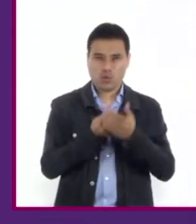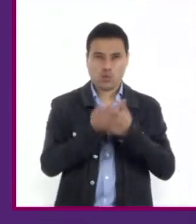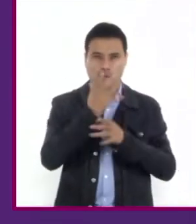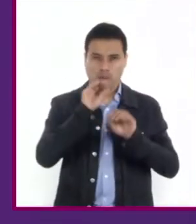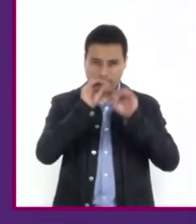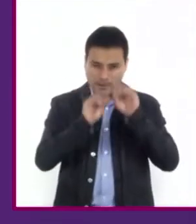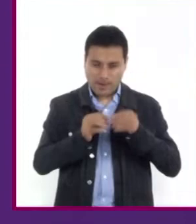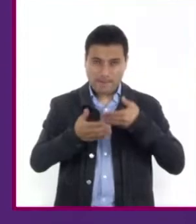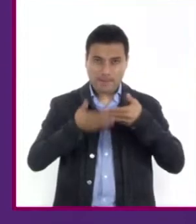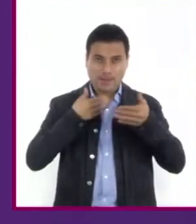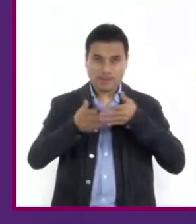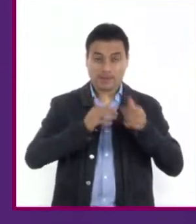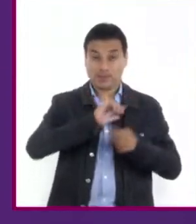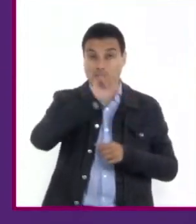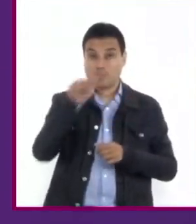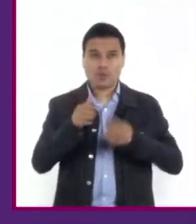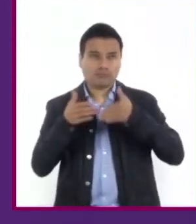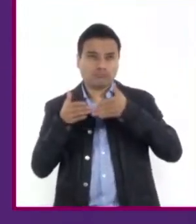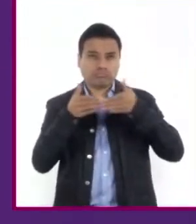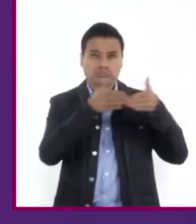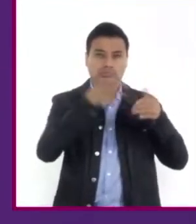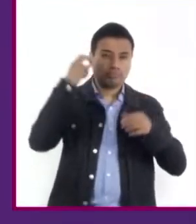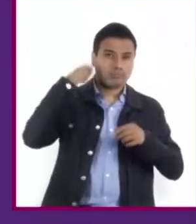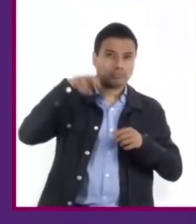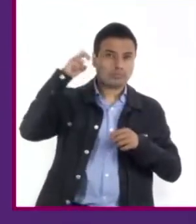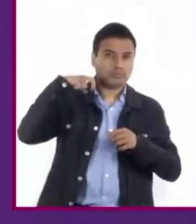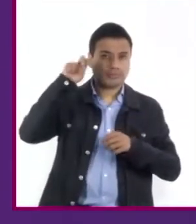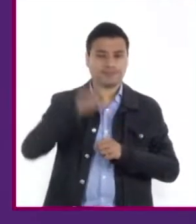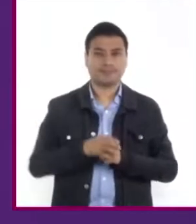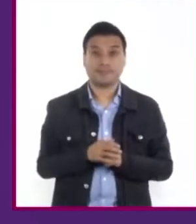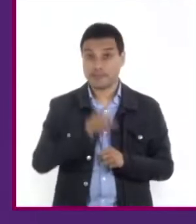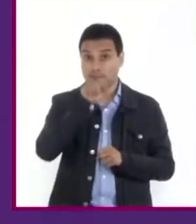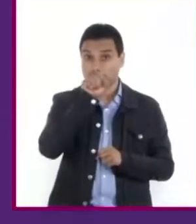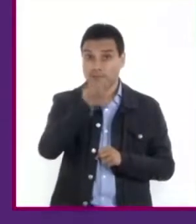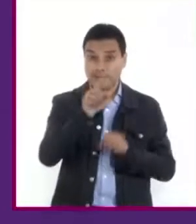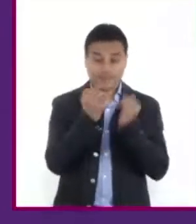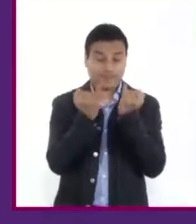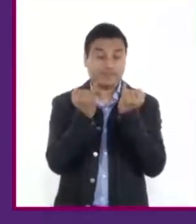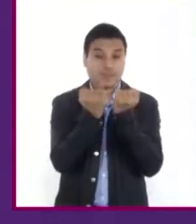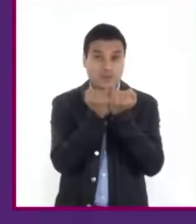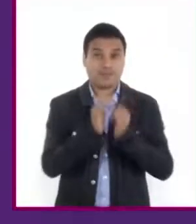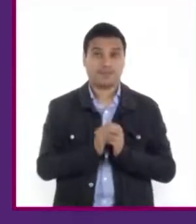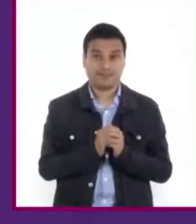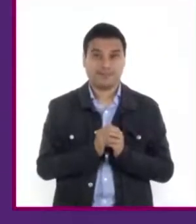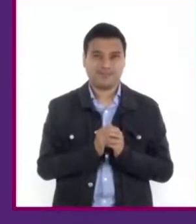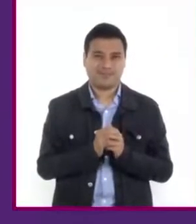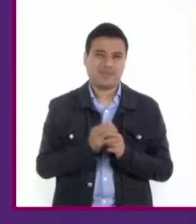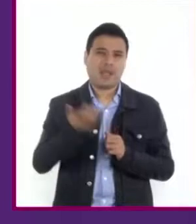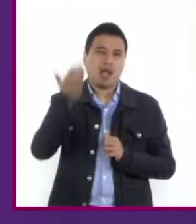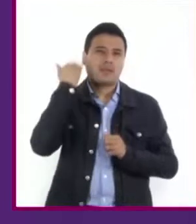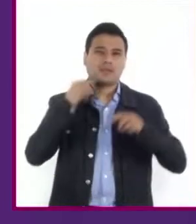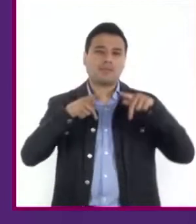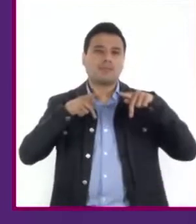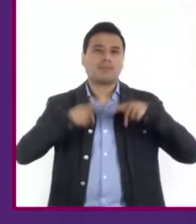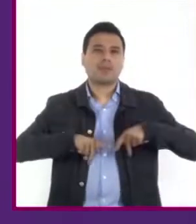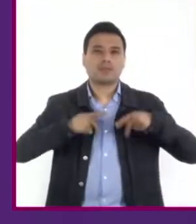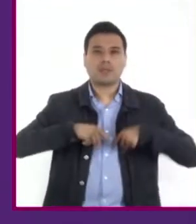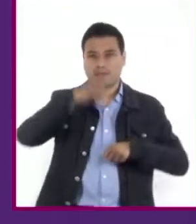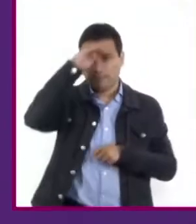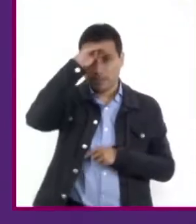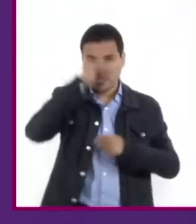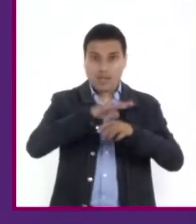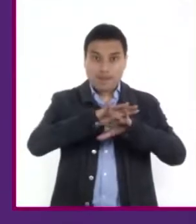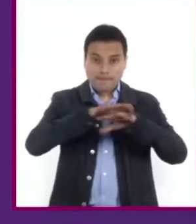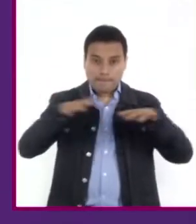la navegación en futuras expediciones. Además, terminaron con los mitos sobre un mar tenebroso, con